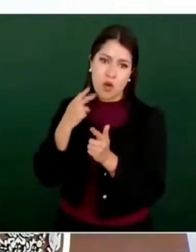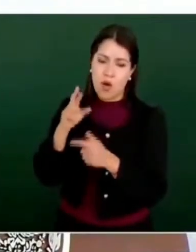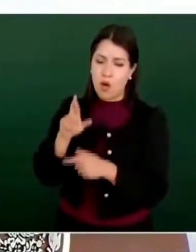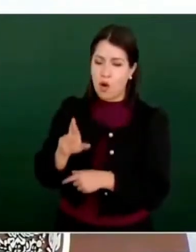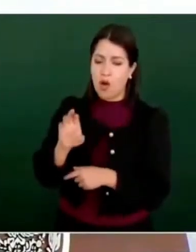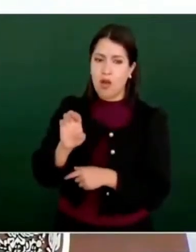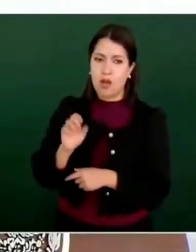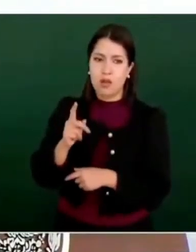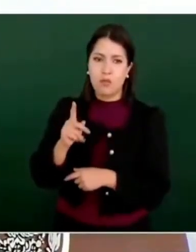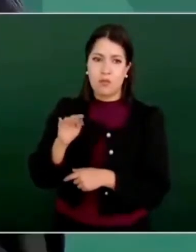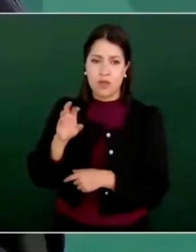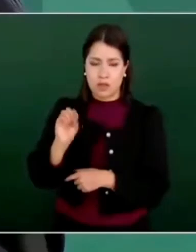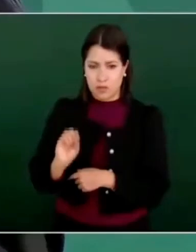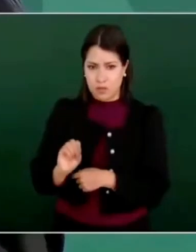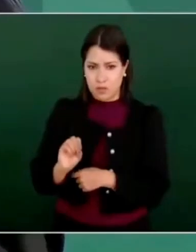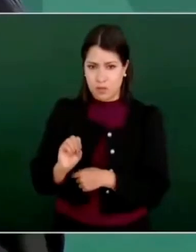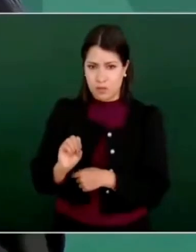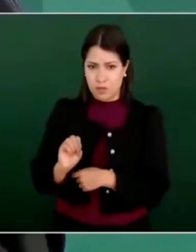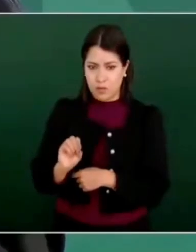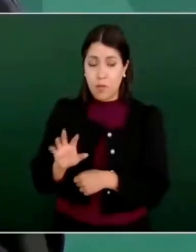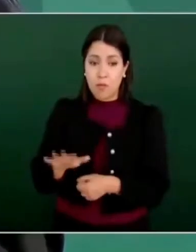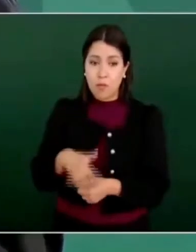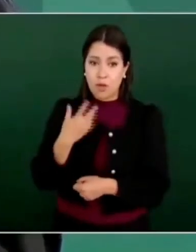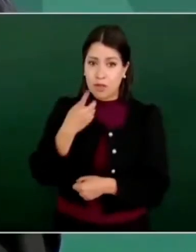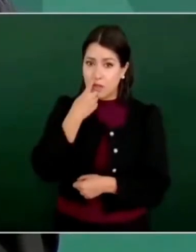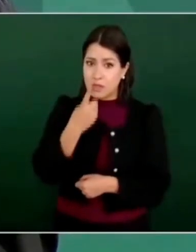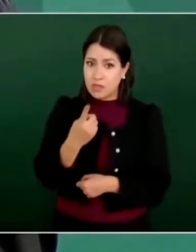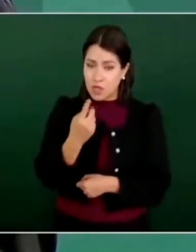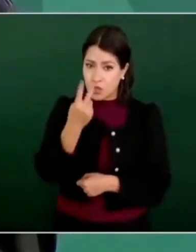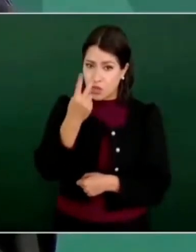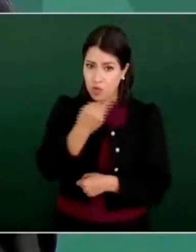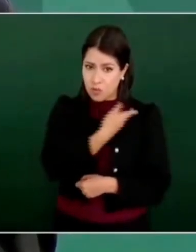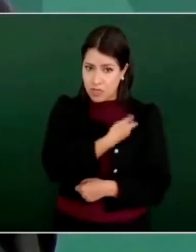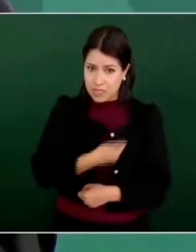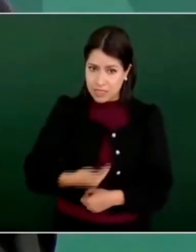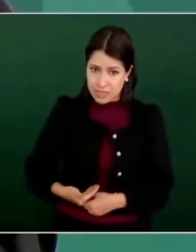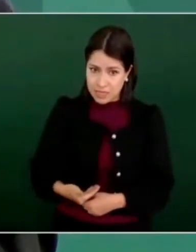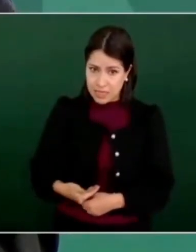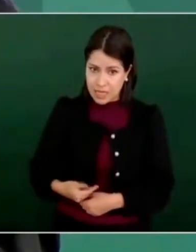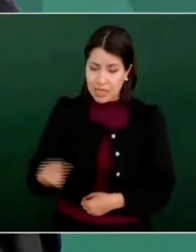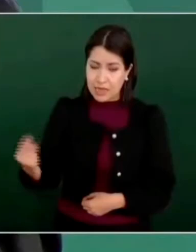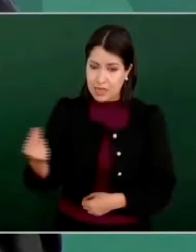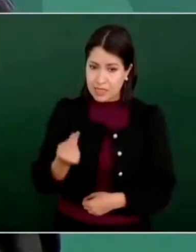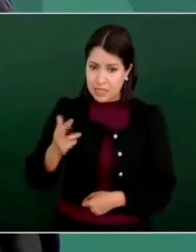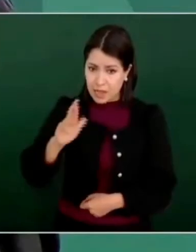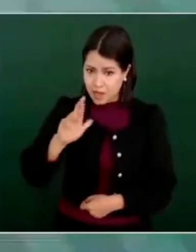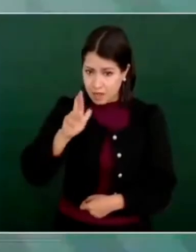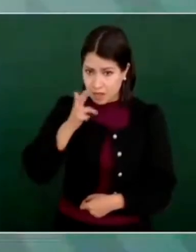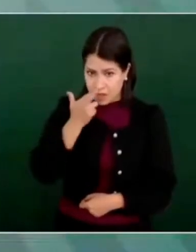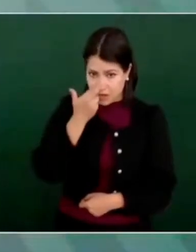Republicano. Por eso hablo de que hay 2 presidentes que debemos de recordar